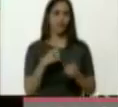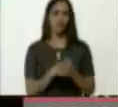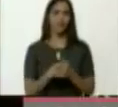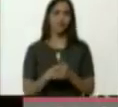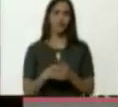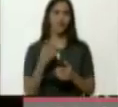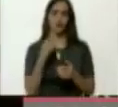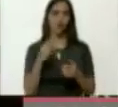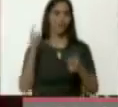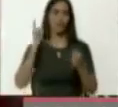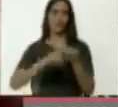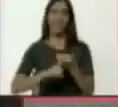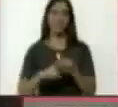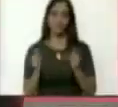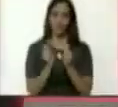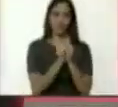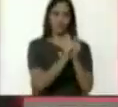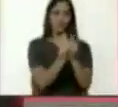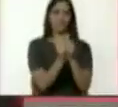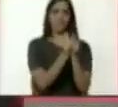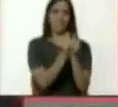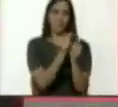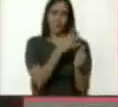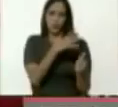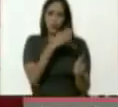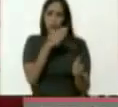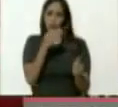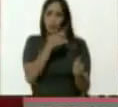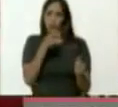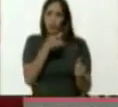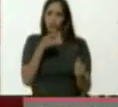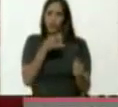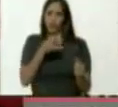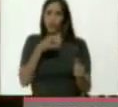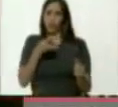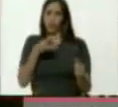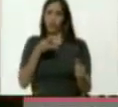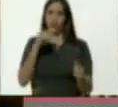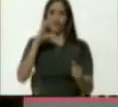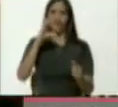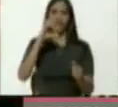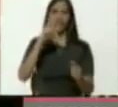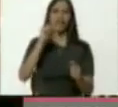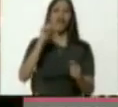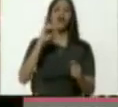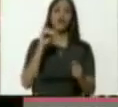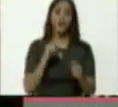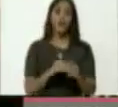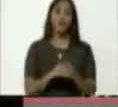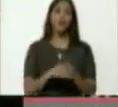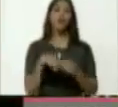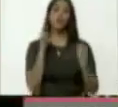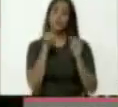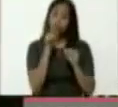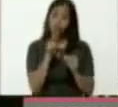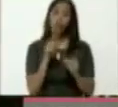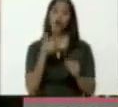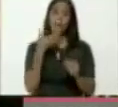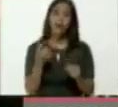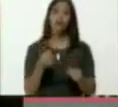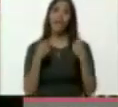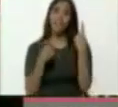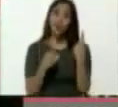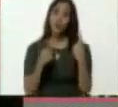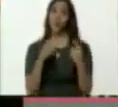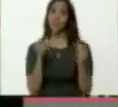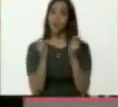es el que me caso. Este me voy. Y le está sustrayendo toda la energía a Claudio Fermín. Claudio Fermín, déjate de esas andanzas. Te ves mejor cuando andas solo y